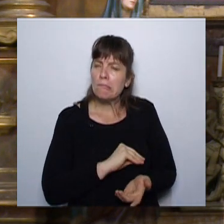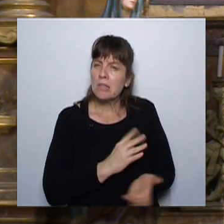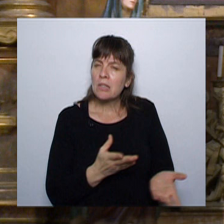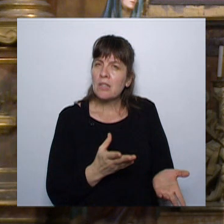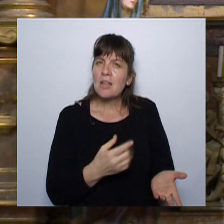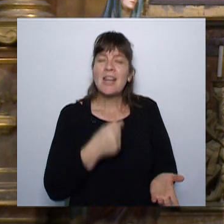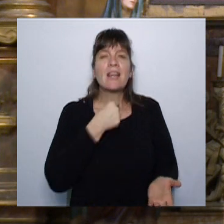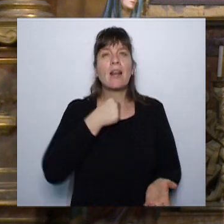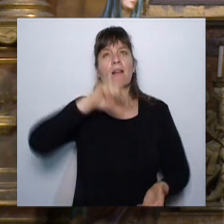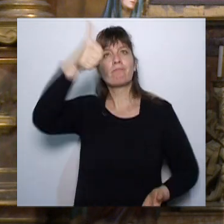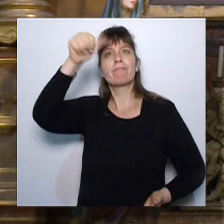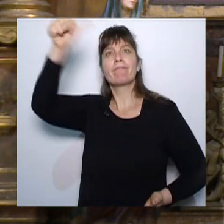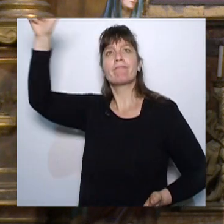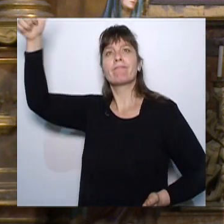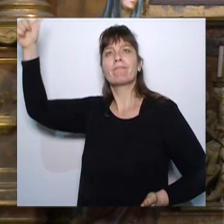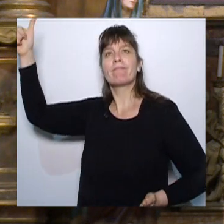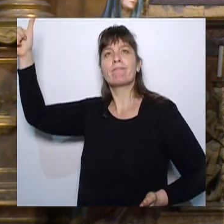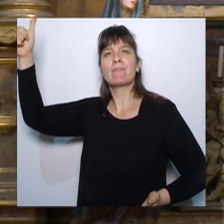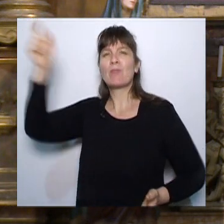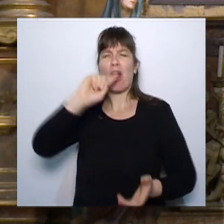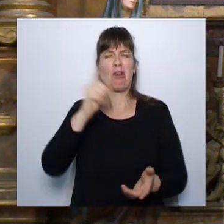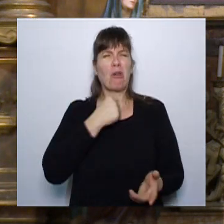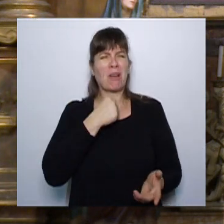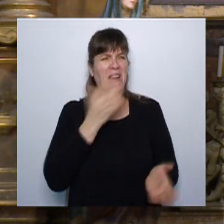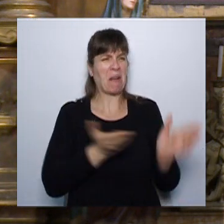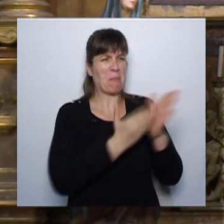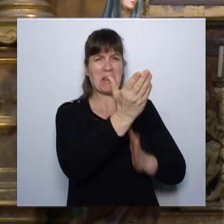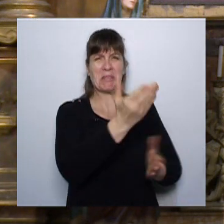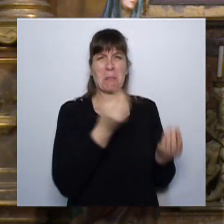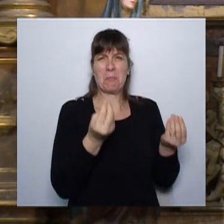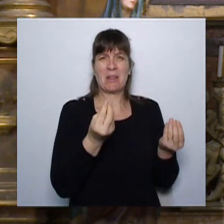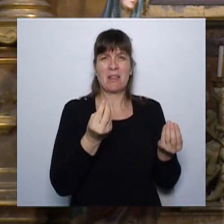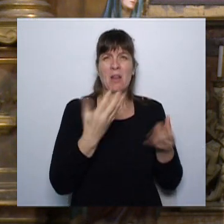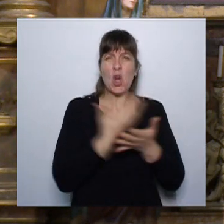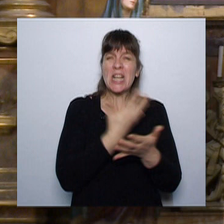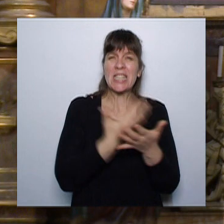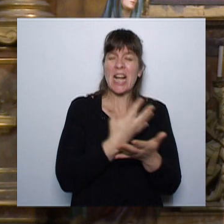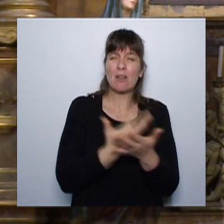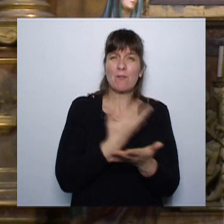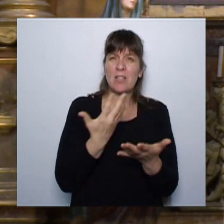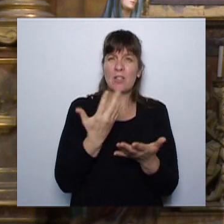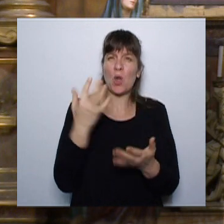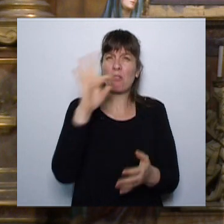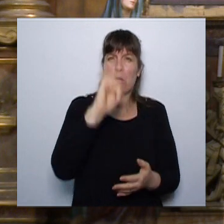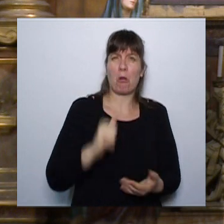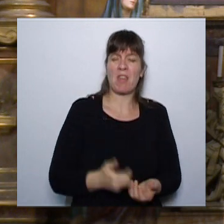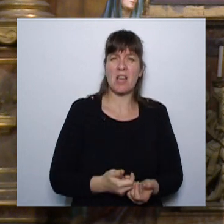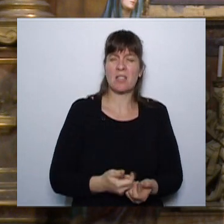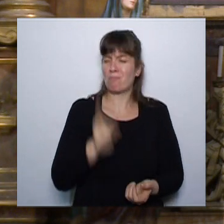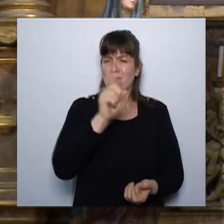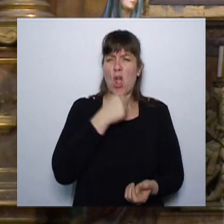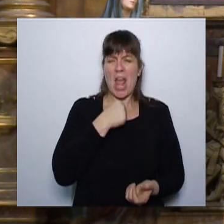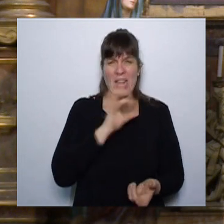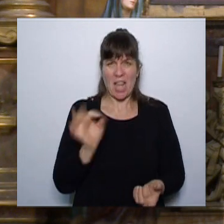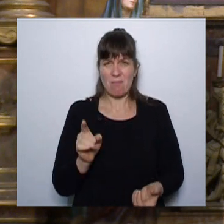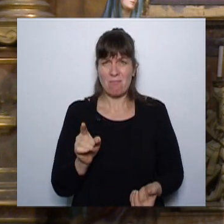que digan el éxito no la trascendencia a través del sacrificio de cada día